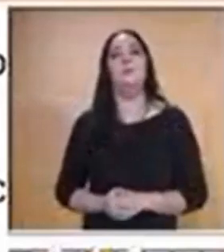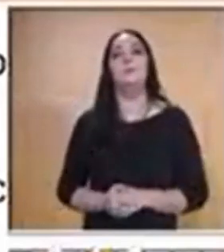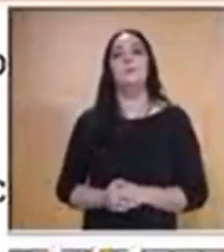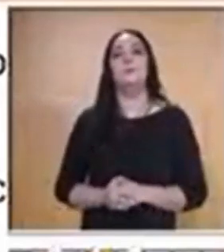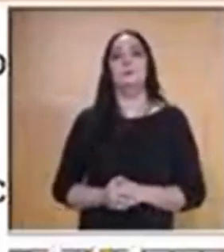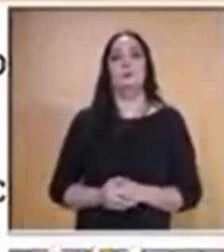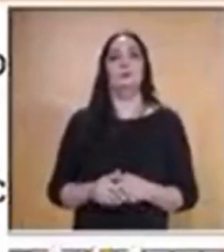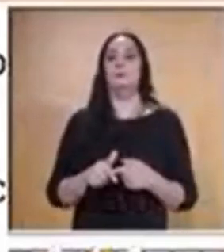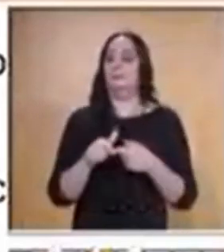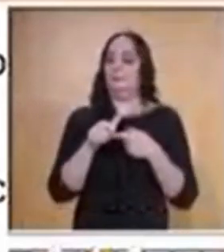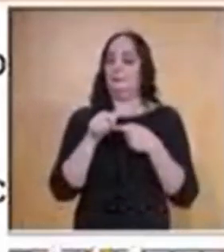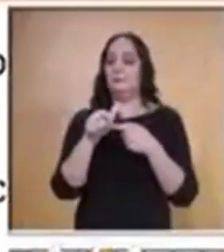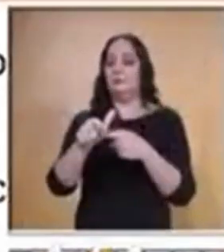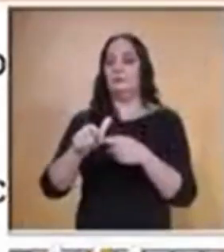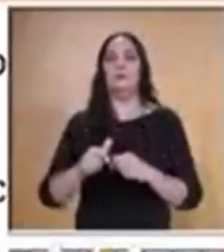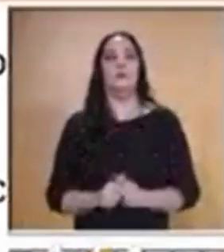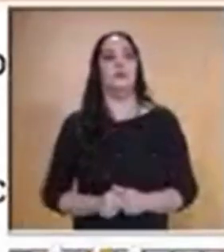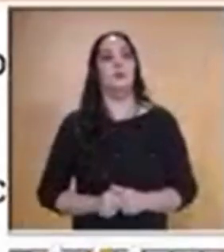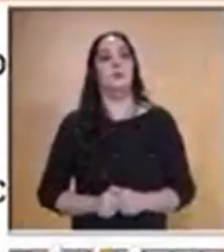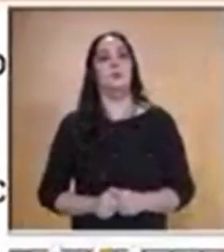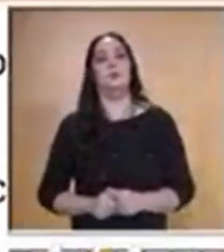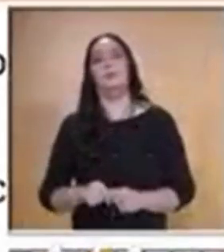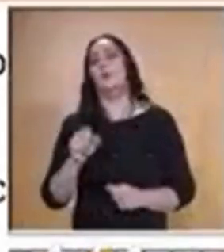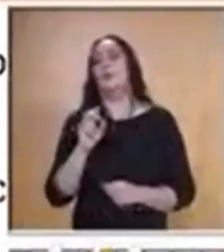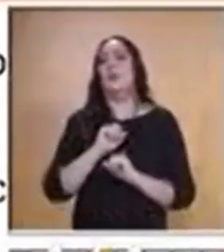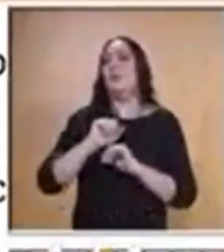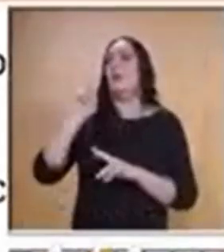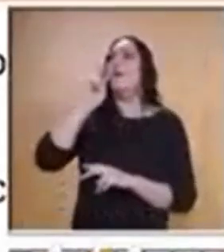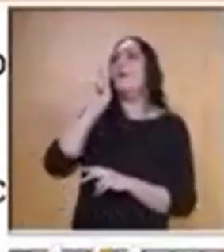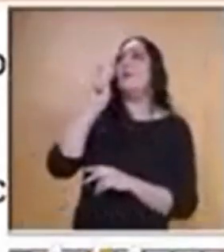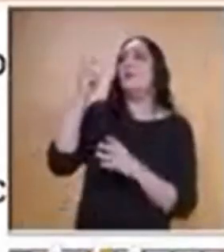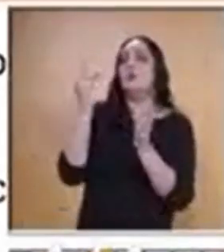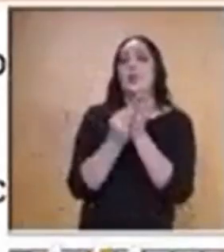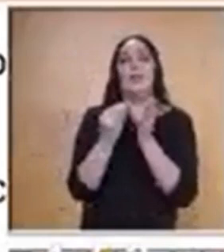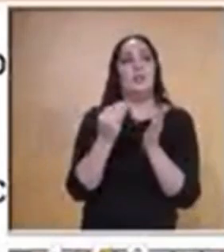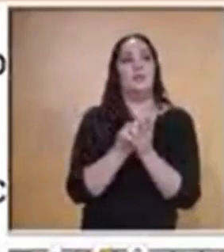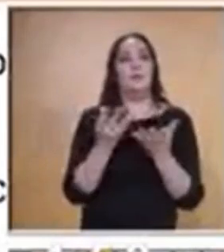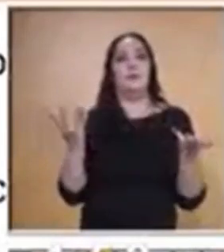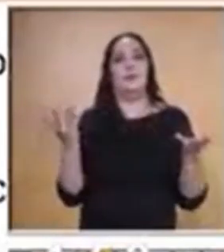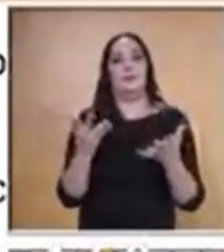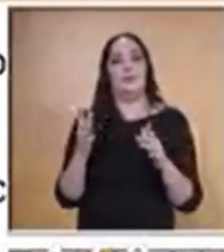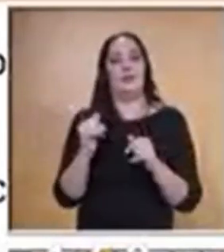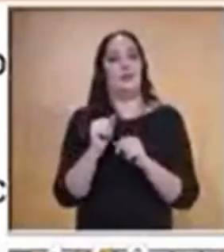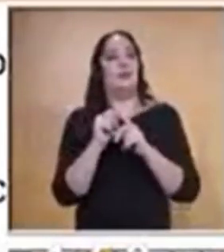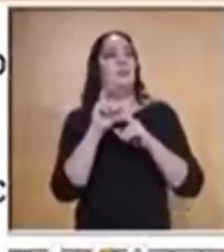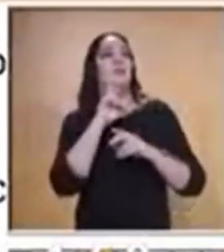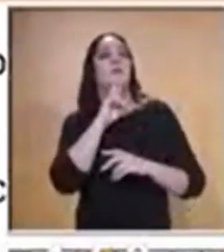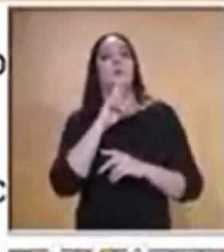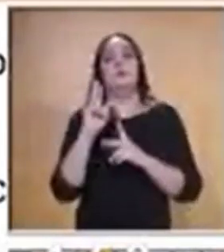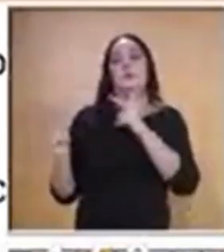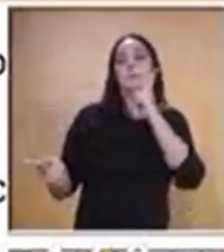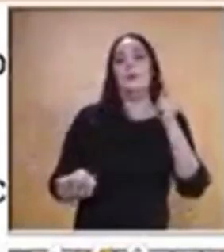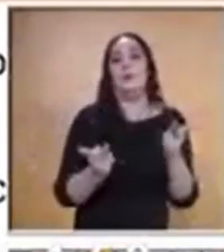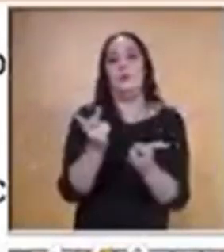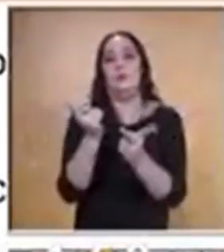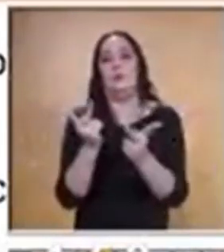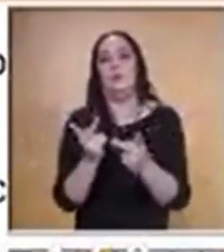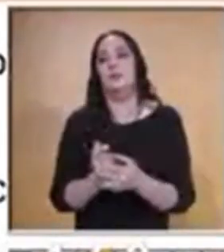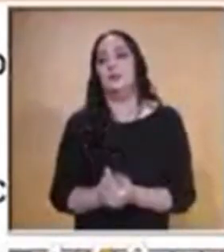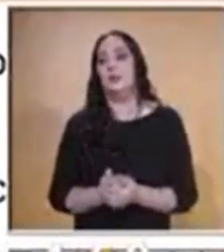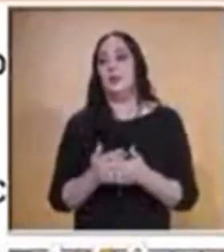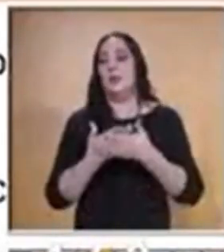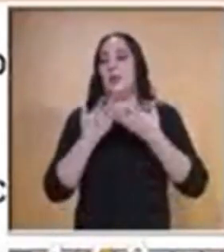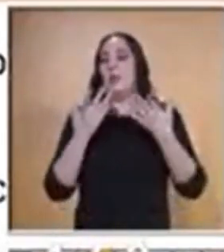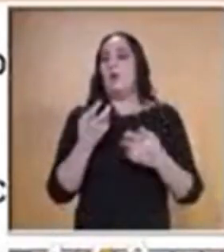Continuamos. Con la información vista en la clase van a completar la siguiente tabla y a responder las preguntas. En este caso,